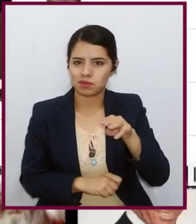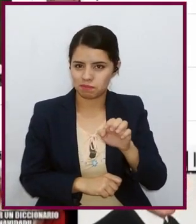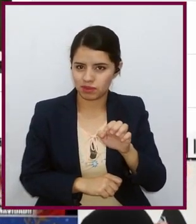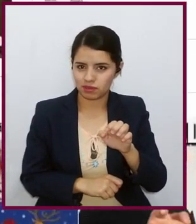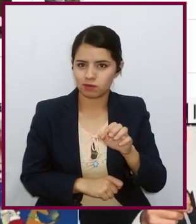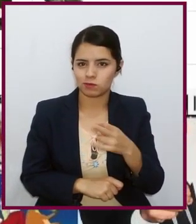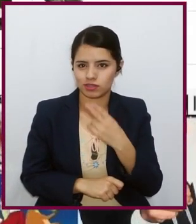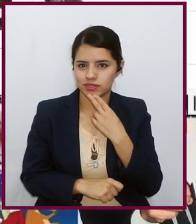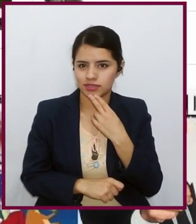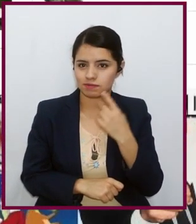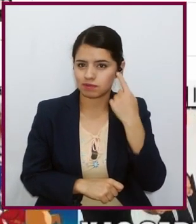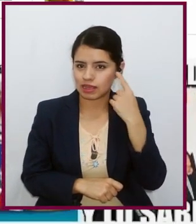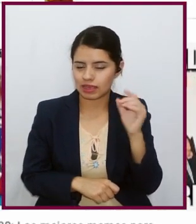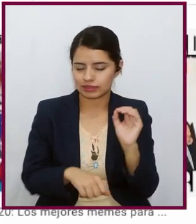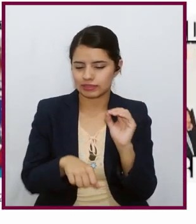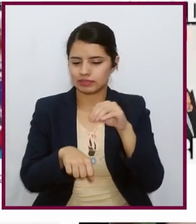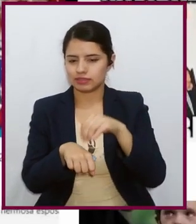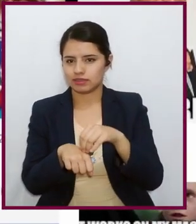sintético, es decir,